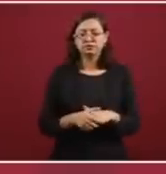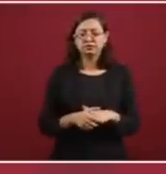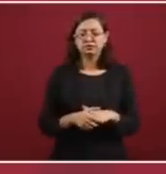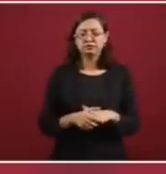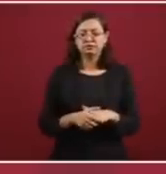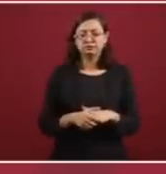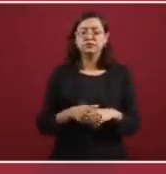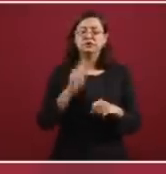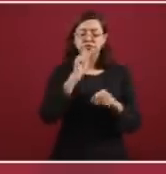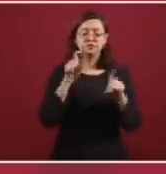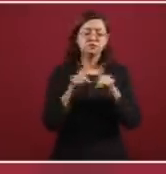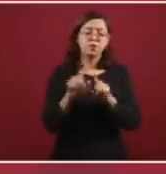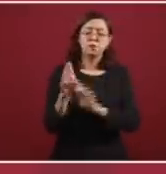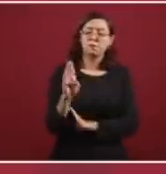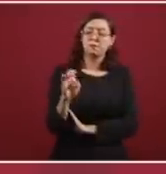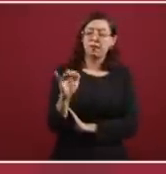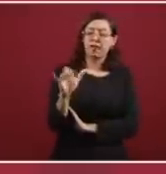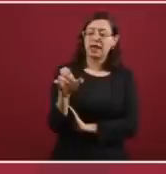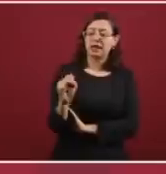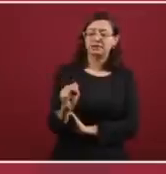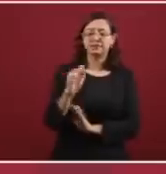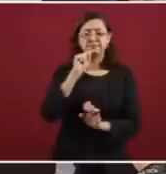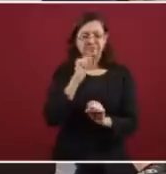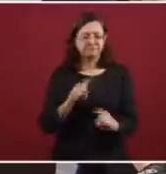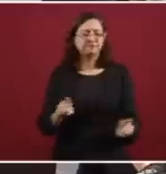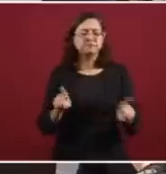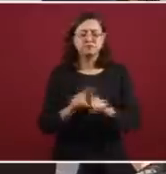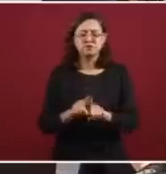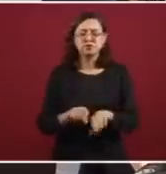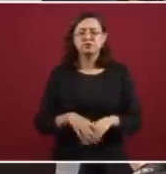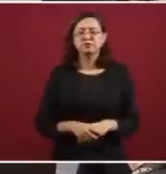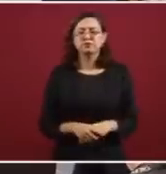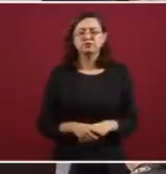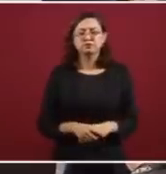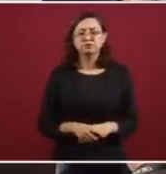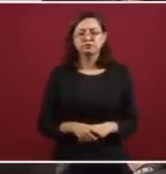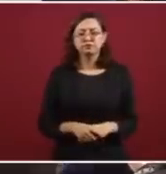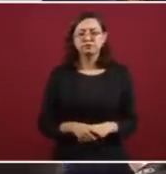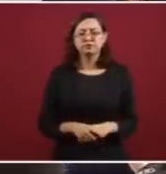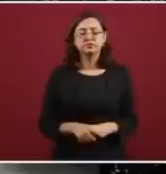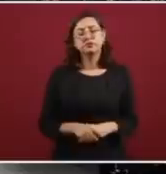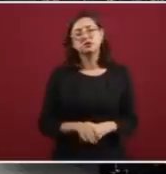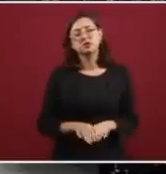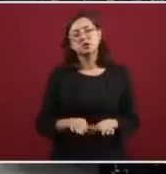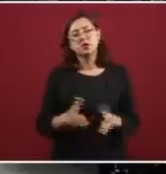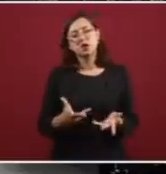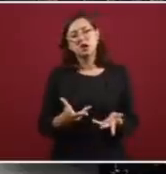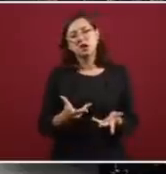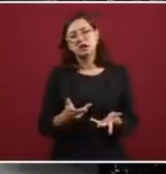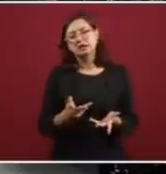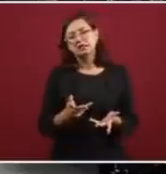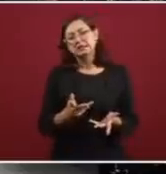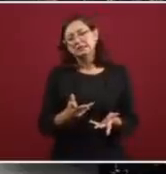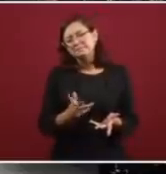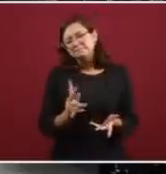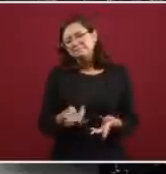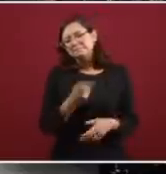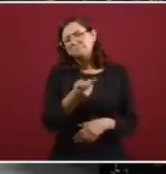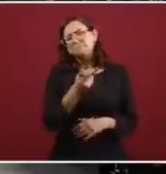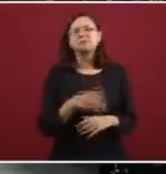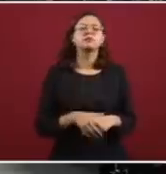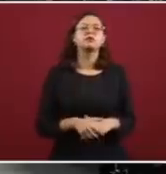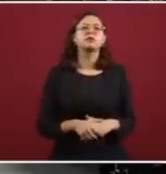discapacidad y las becas también. Sobre la posibilidad, o no se ha